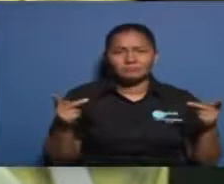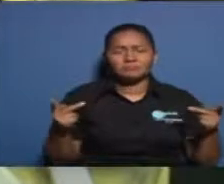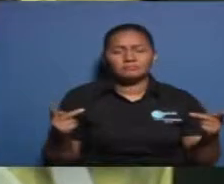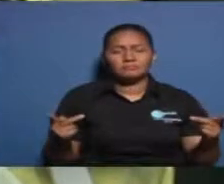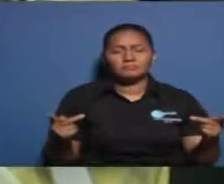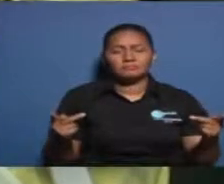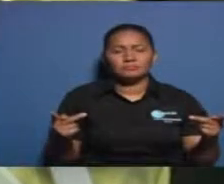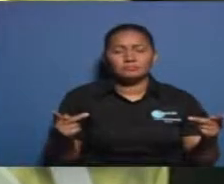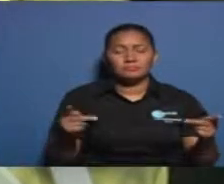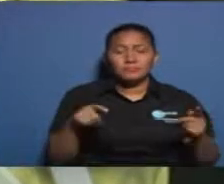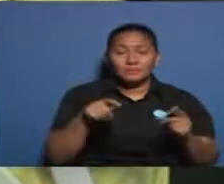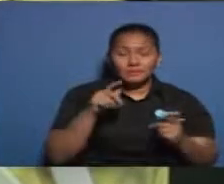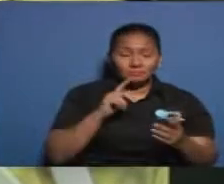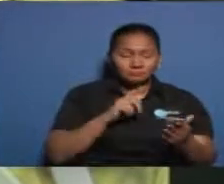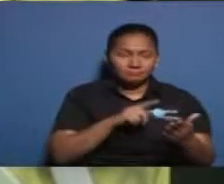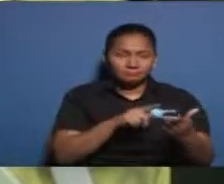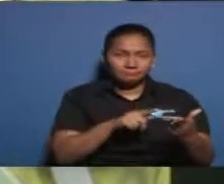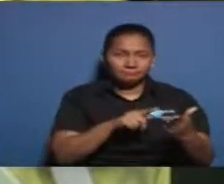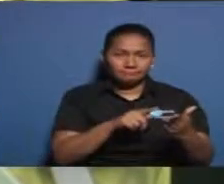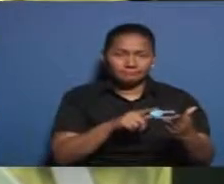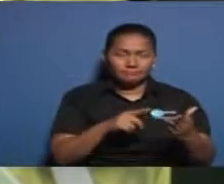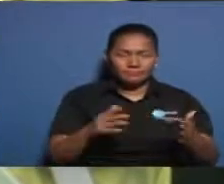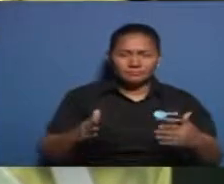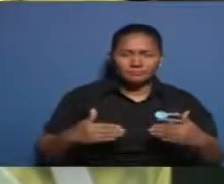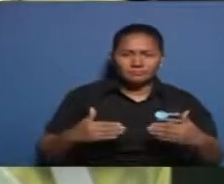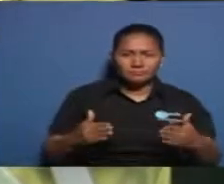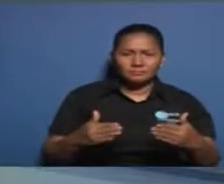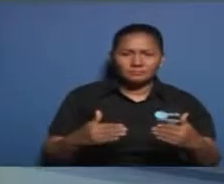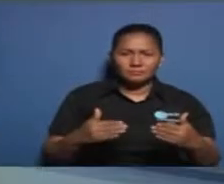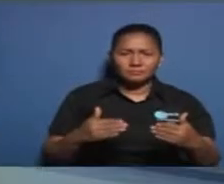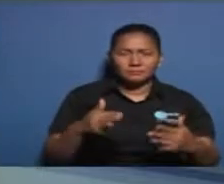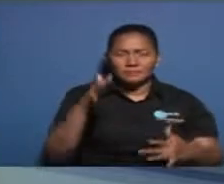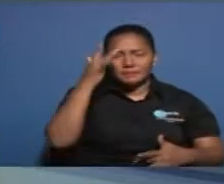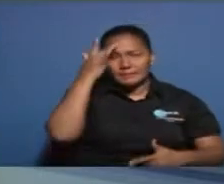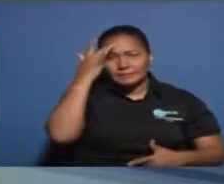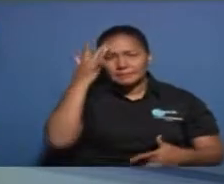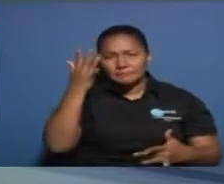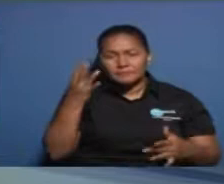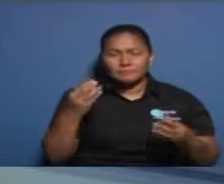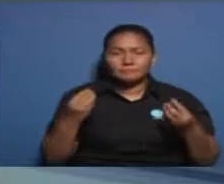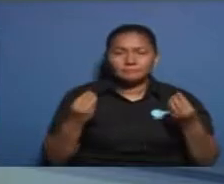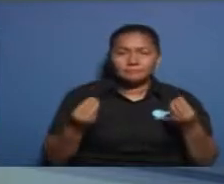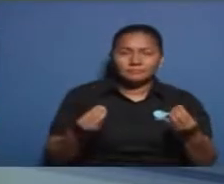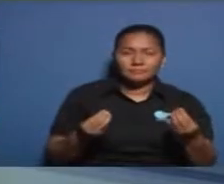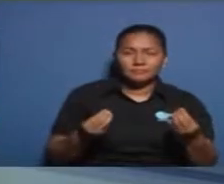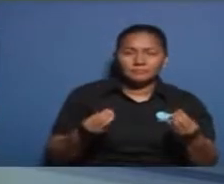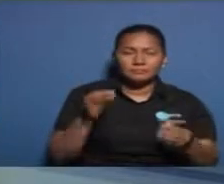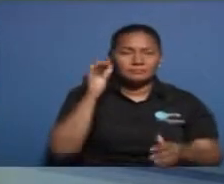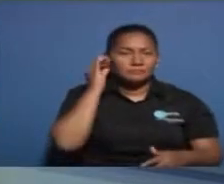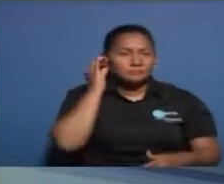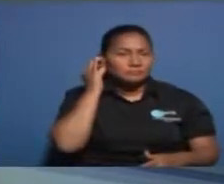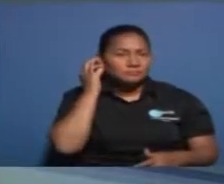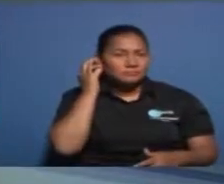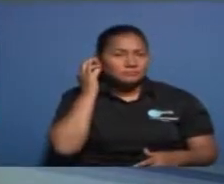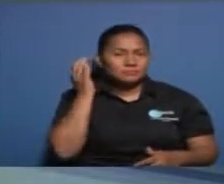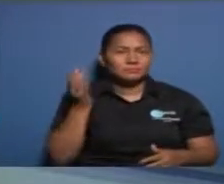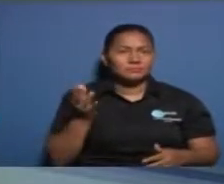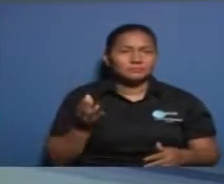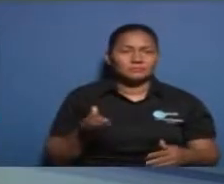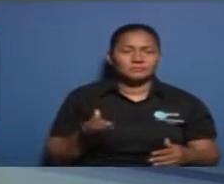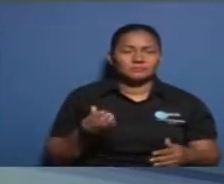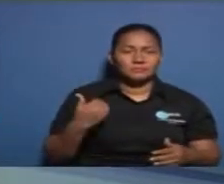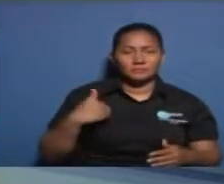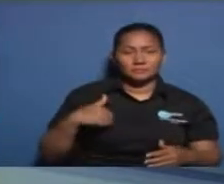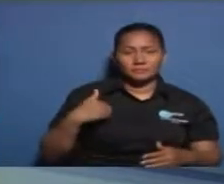en panamá enferman más mujeres de diabetes que hombres esto a que apunta durante mucho